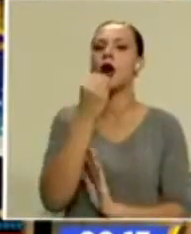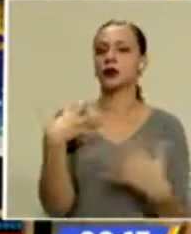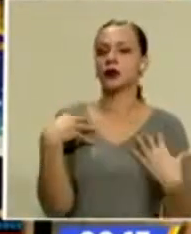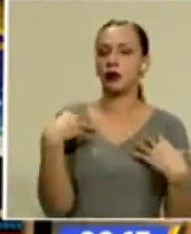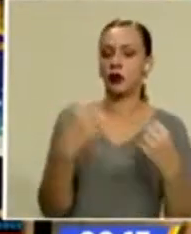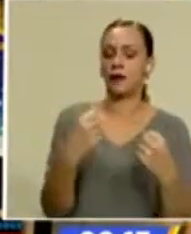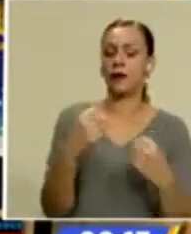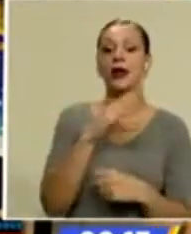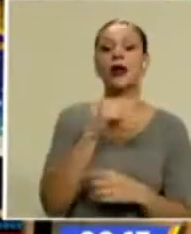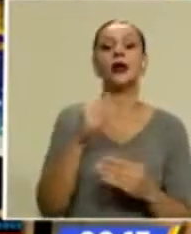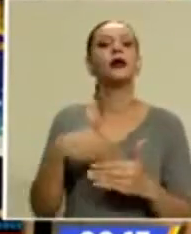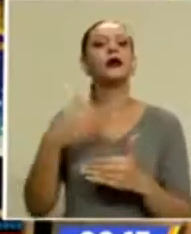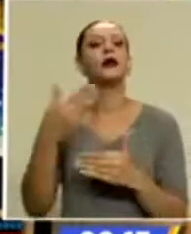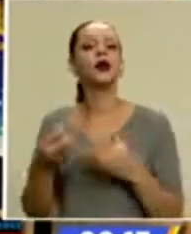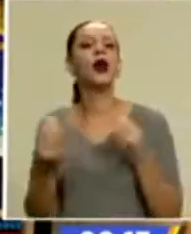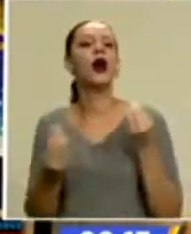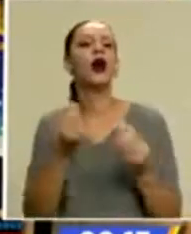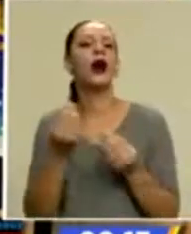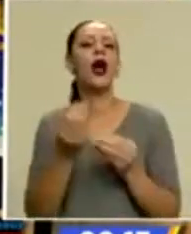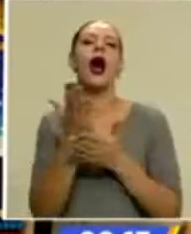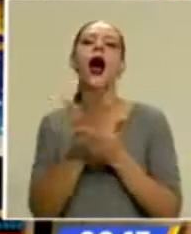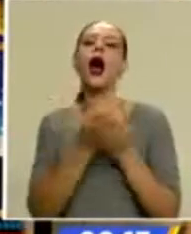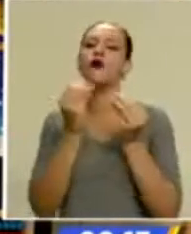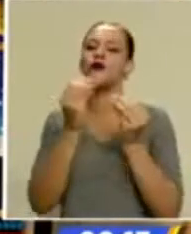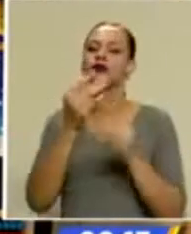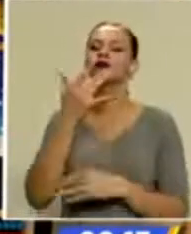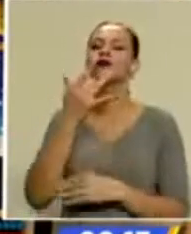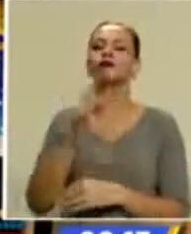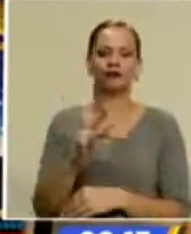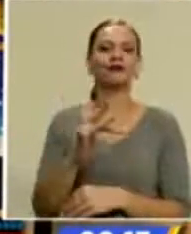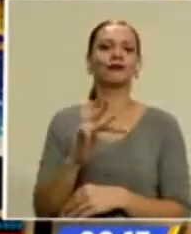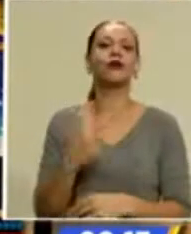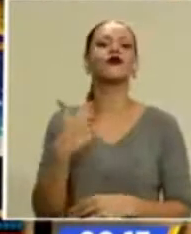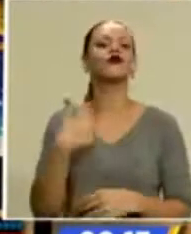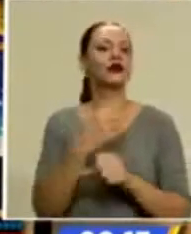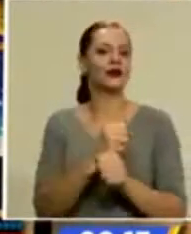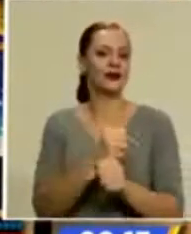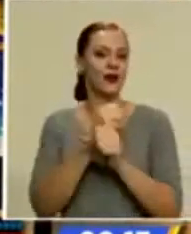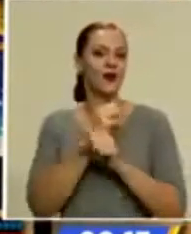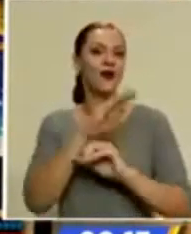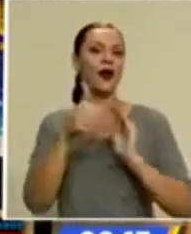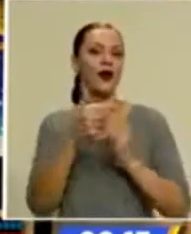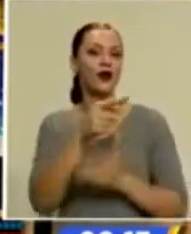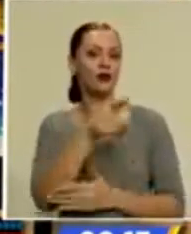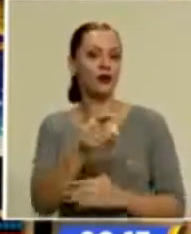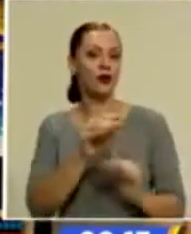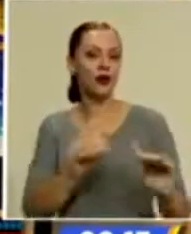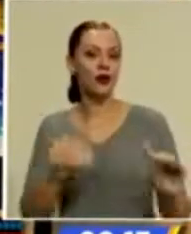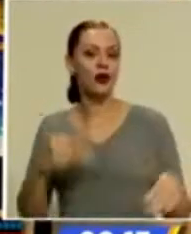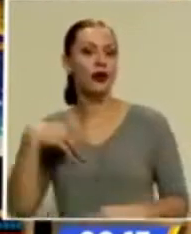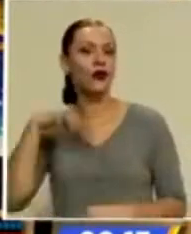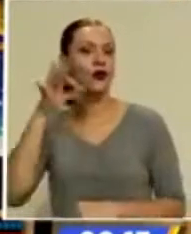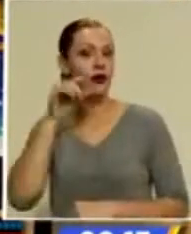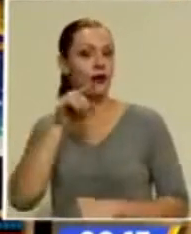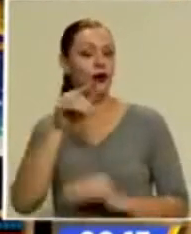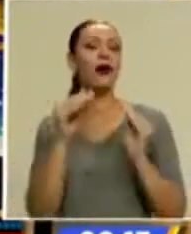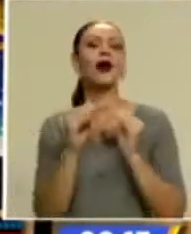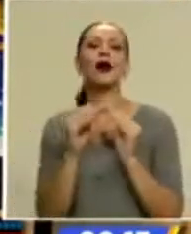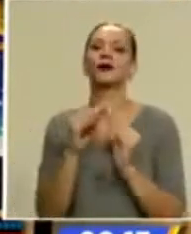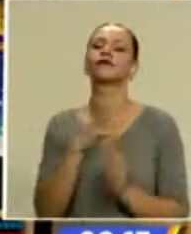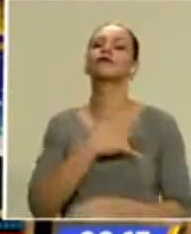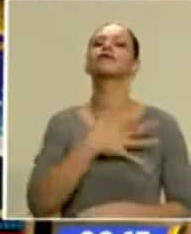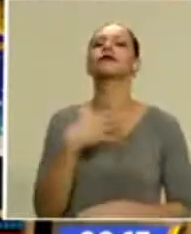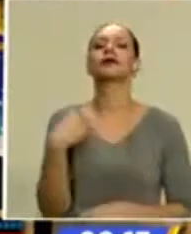saludables. Y luego vamos a hacer algo muy sabroso que estoy segura que a todos los niños y las niñas allá en casa